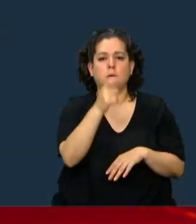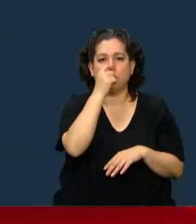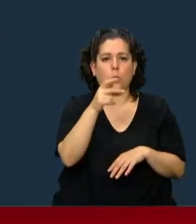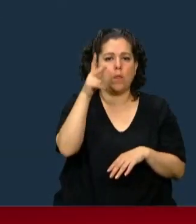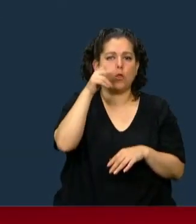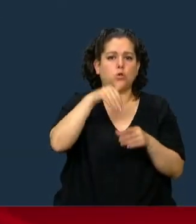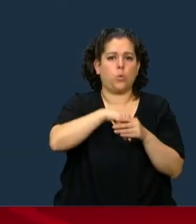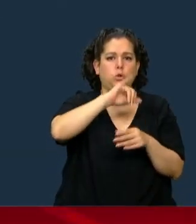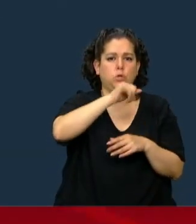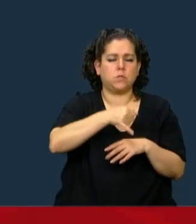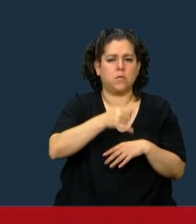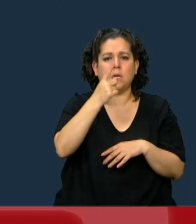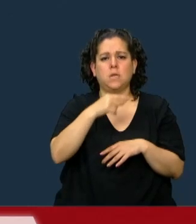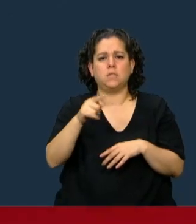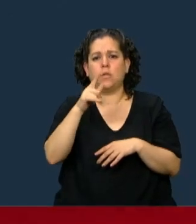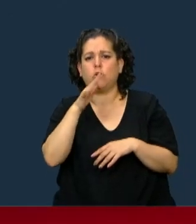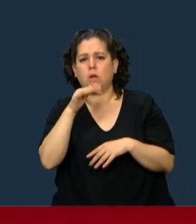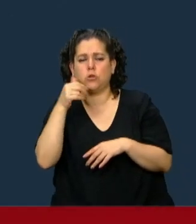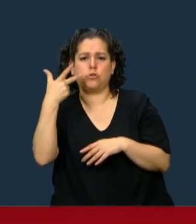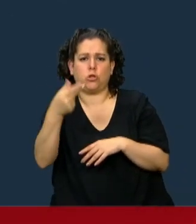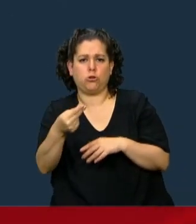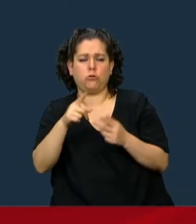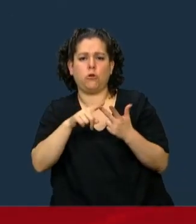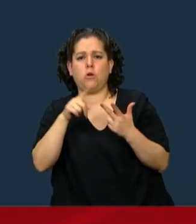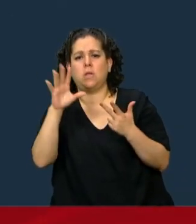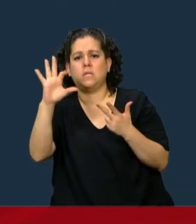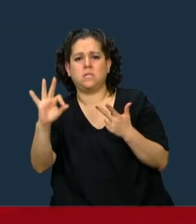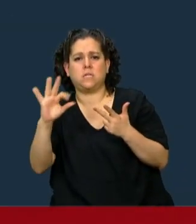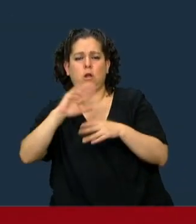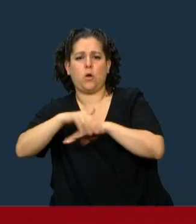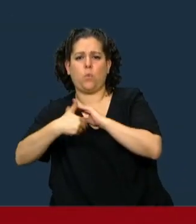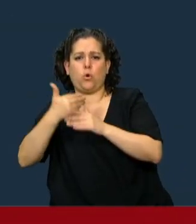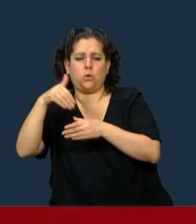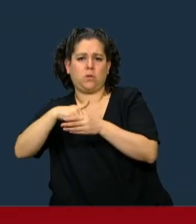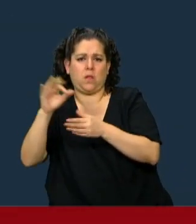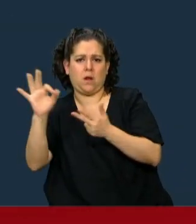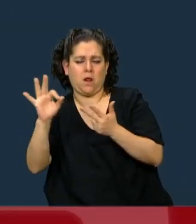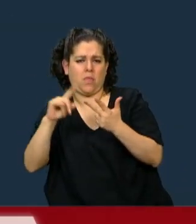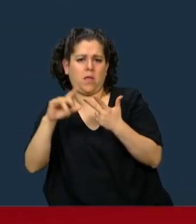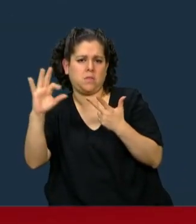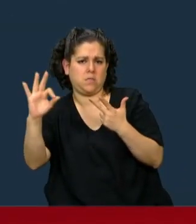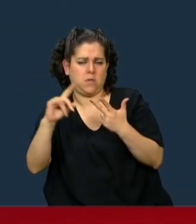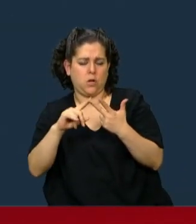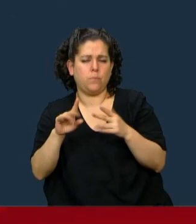...128 afirmativos, 114 negativos, 0 las abstenciones.